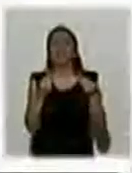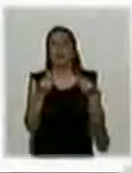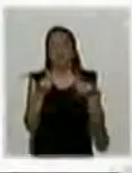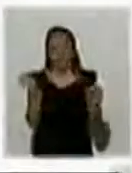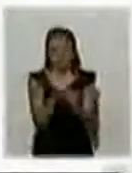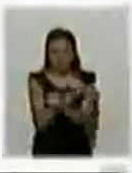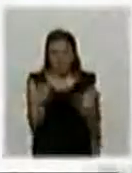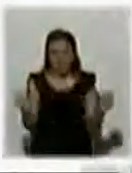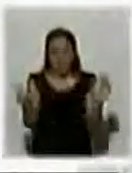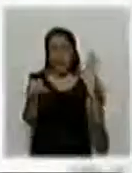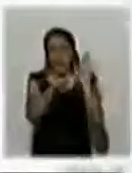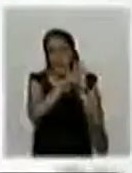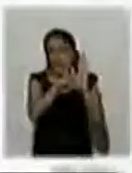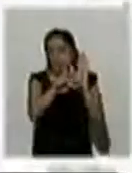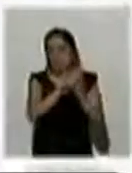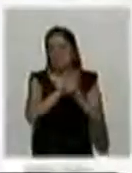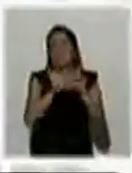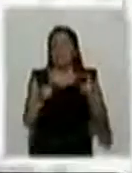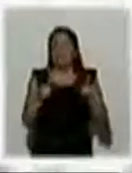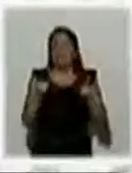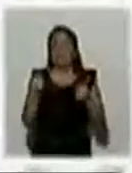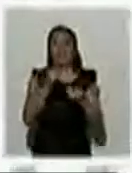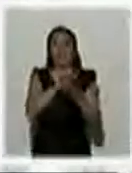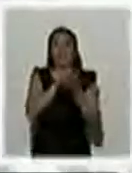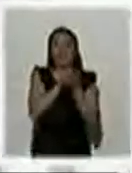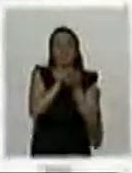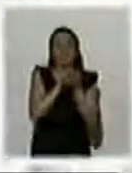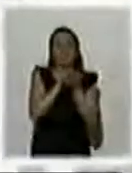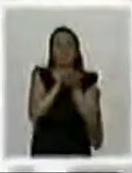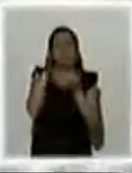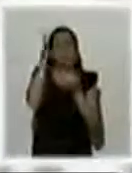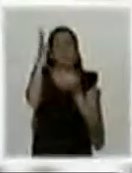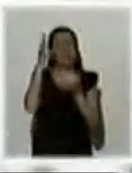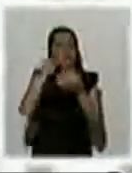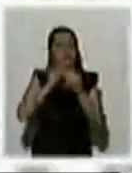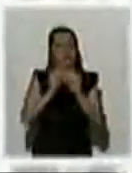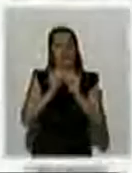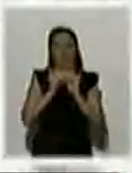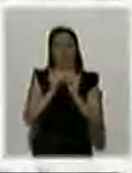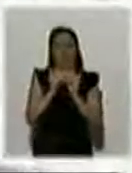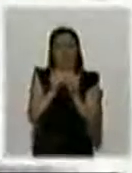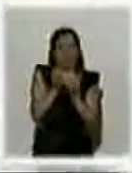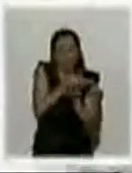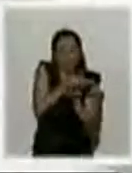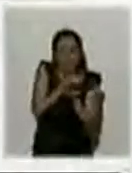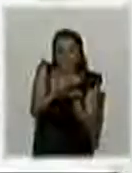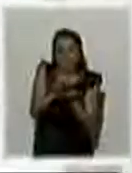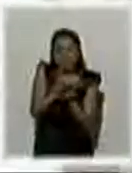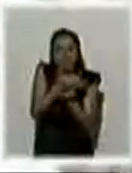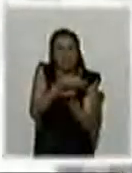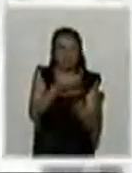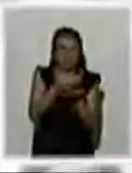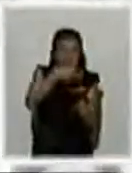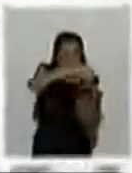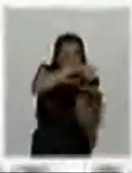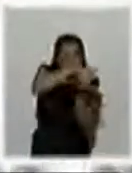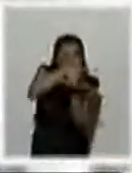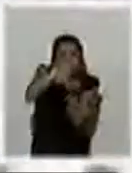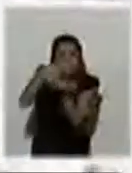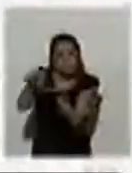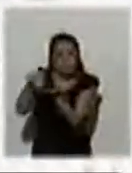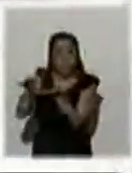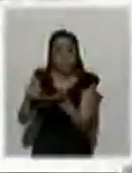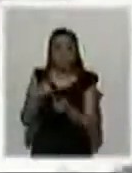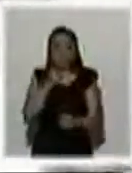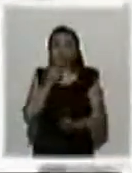ejemplo, resolvamos los graves problemas de segmentación, disgregación y marginación social, como es el de los jóvenes,